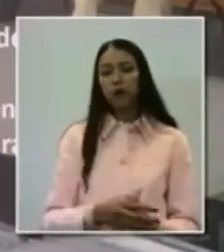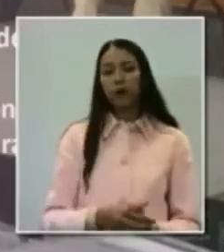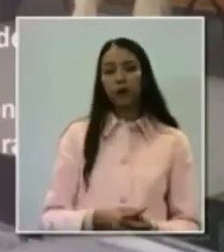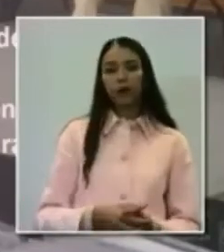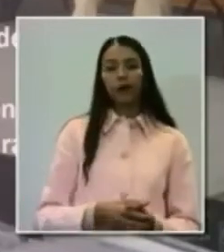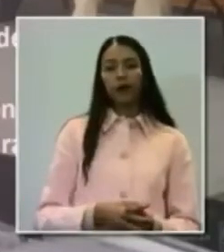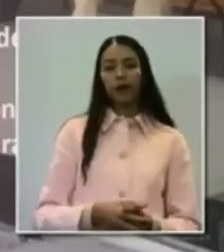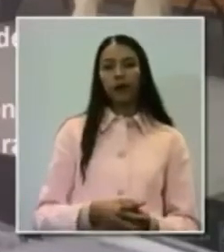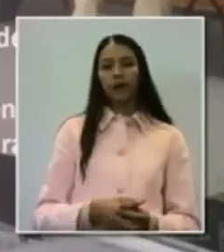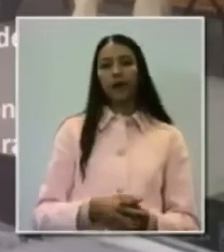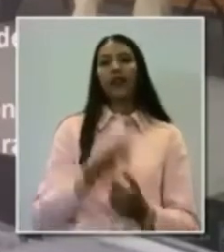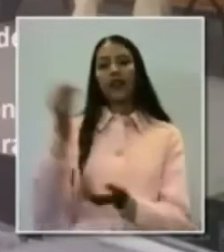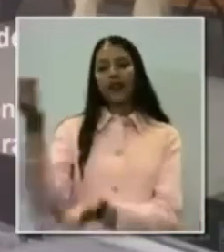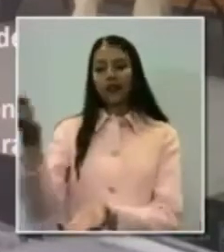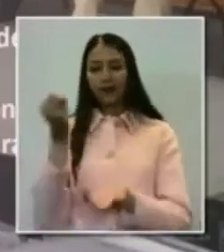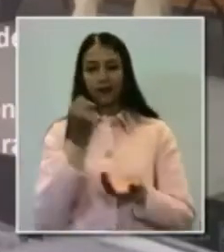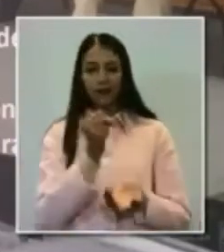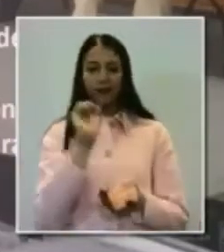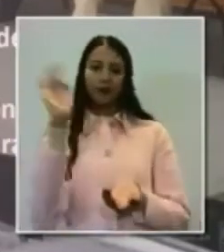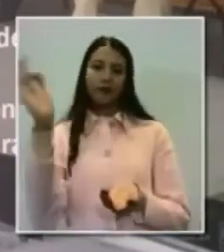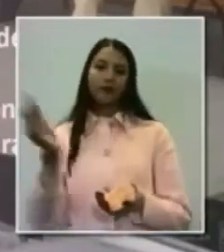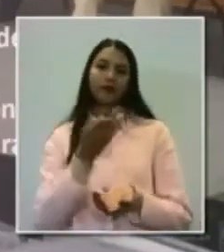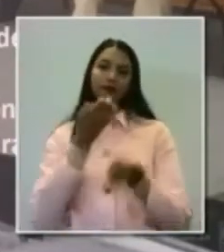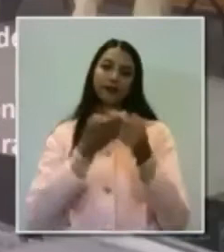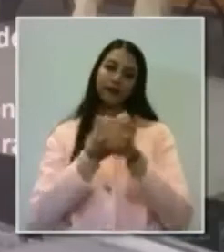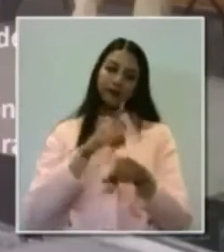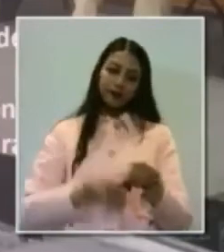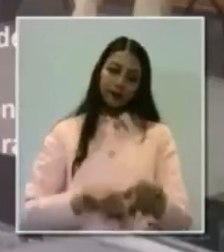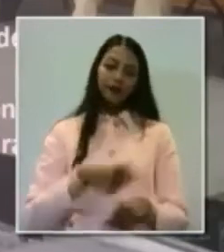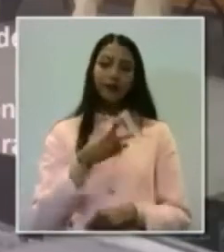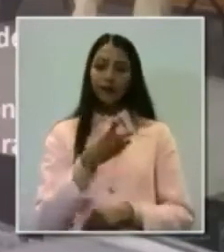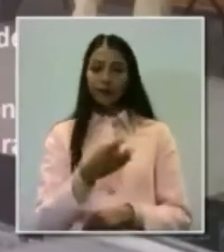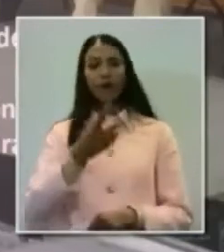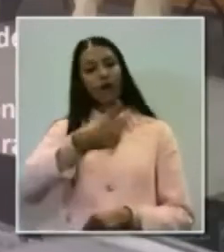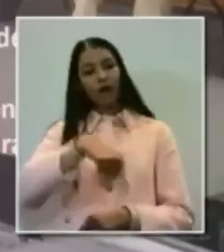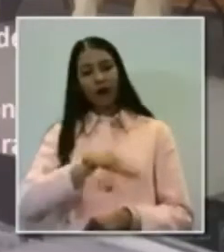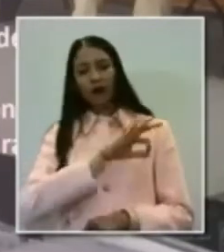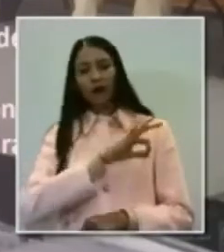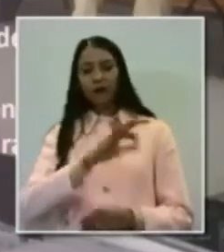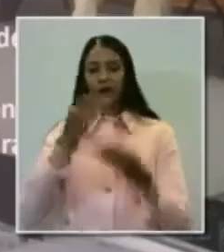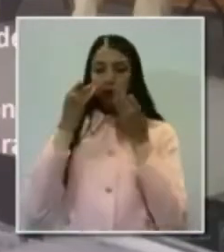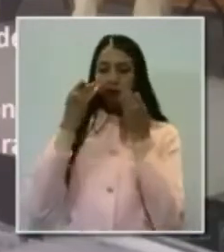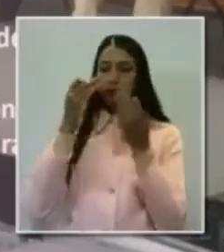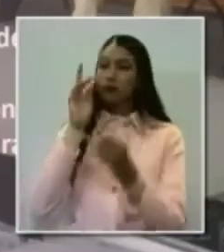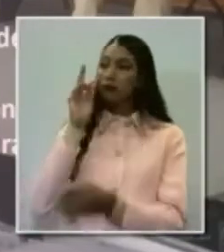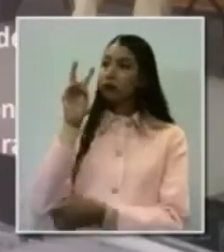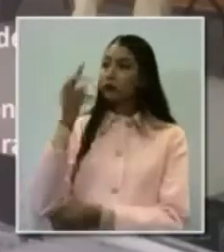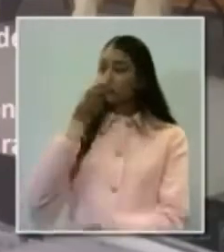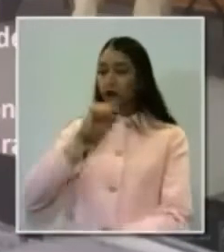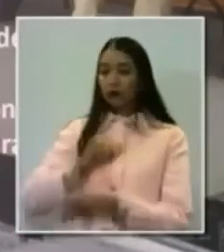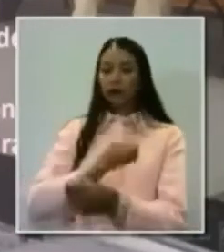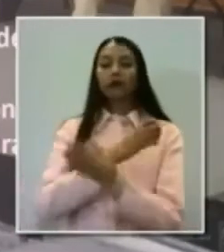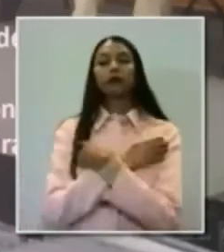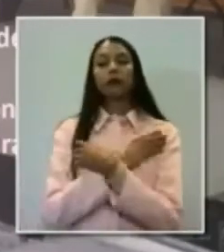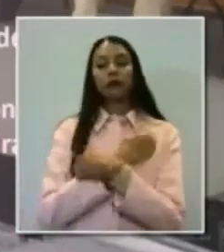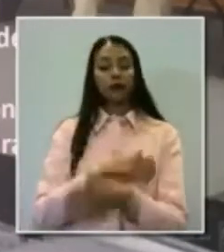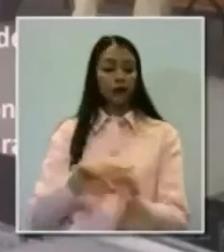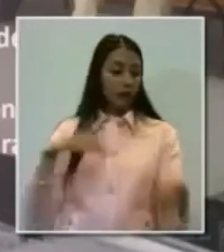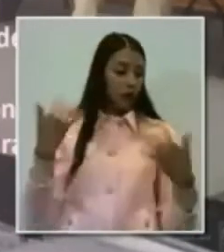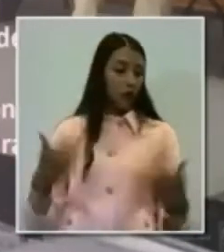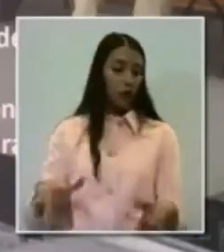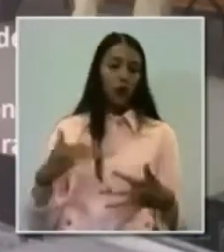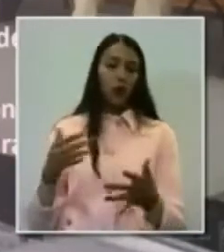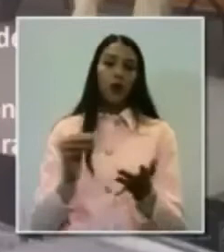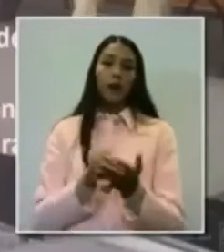la aplicación de los recursos federales y estatales. Entonces, como ustedes pueden ver, la Secretaría de Educación, con la gran cantidad